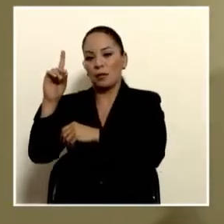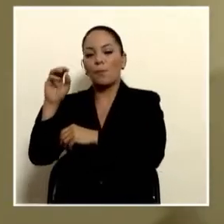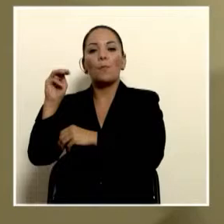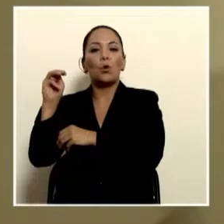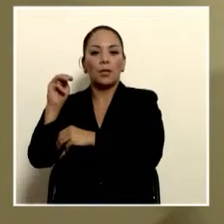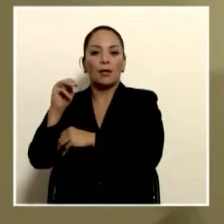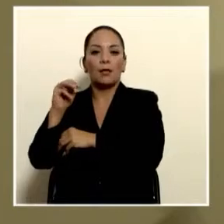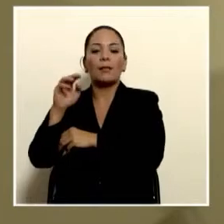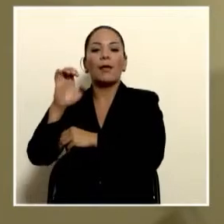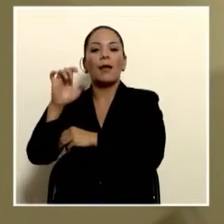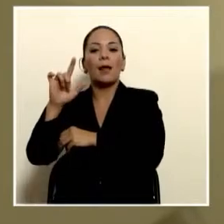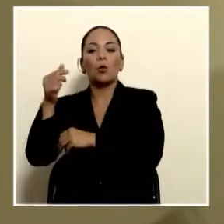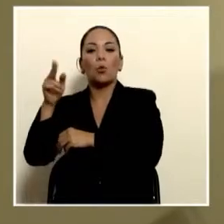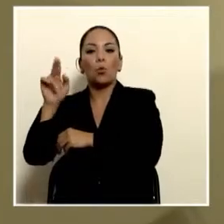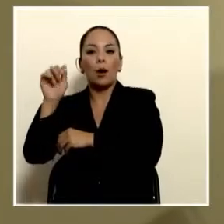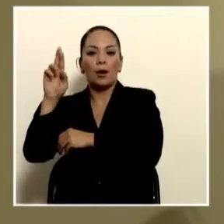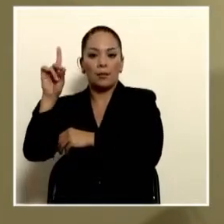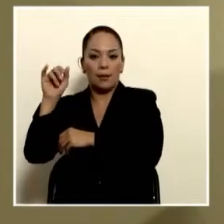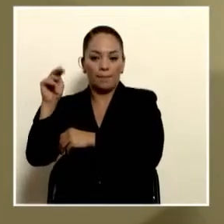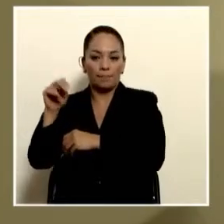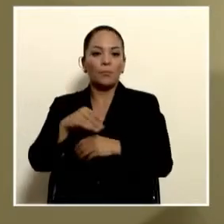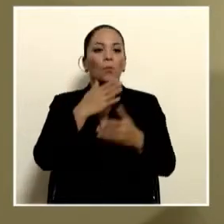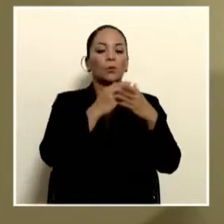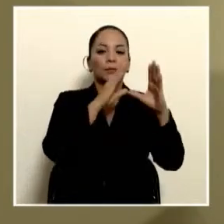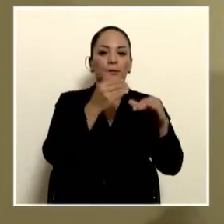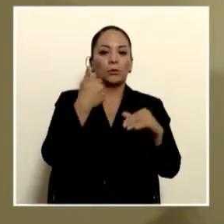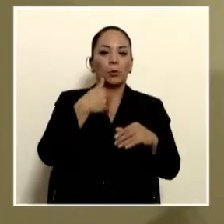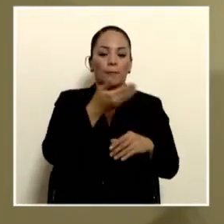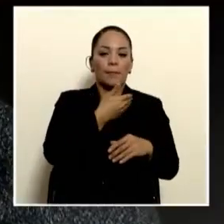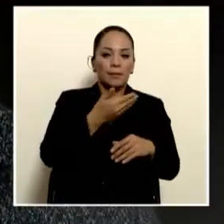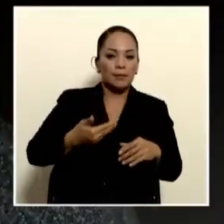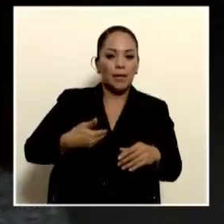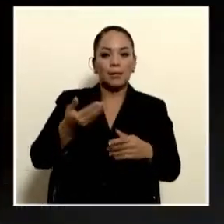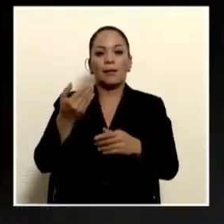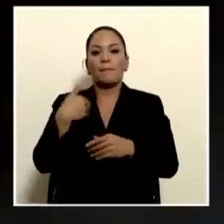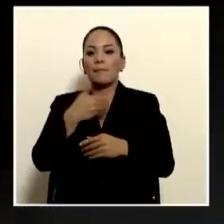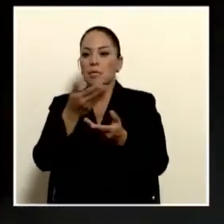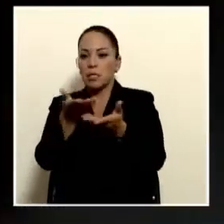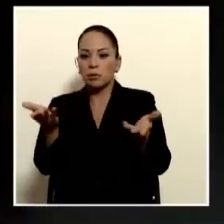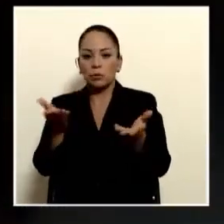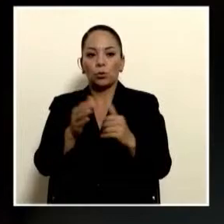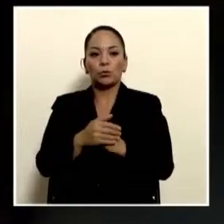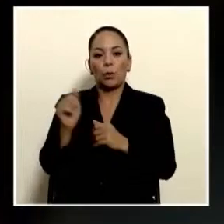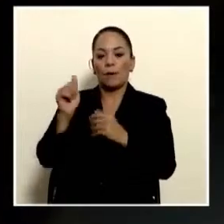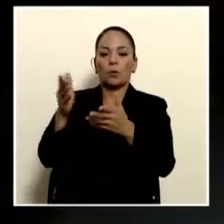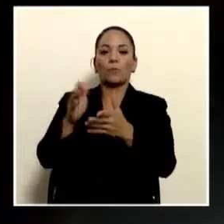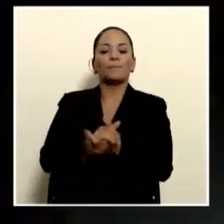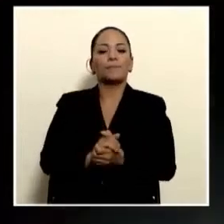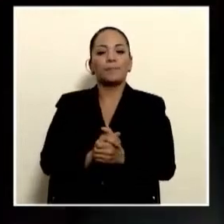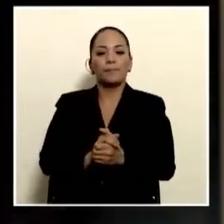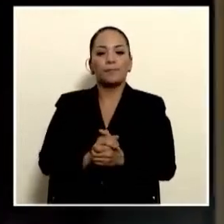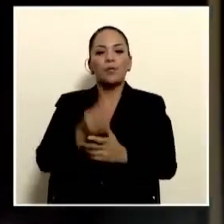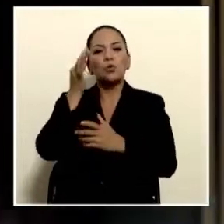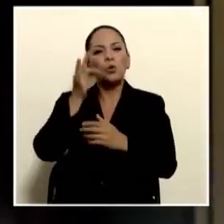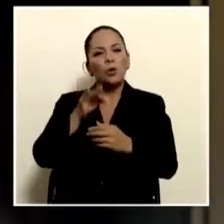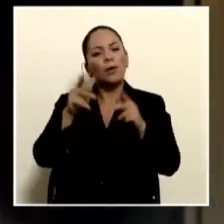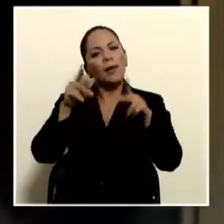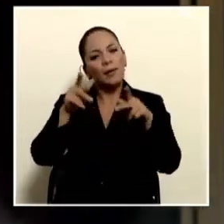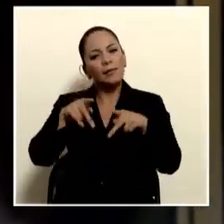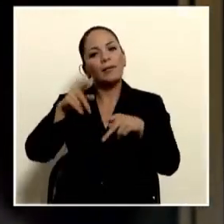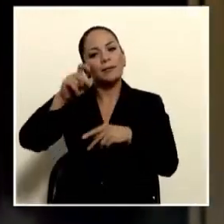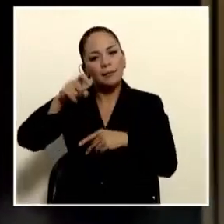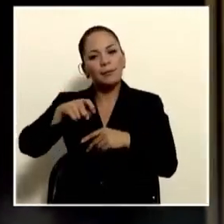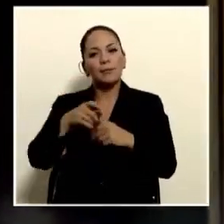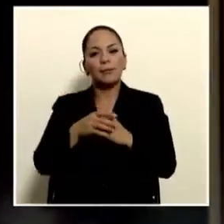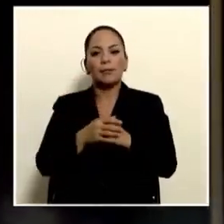Guardián. Buenas tardes, señor presidente, y a los señores ministros y a don Álvaro. Yo creo que la gente necesita,